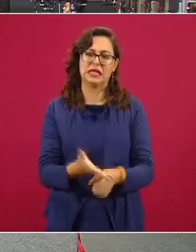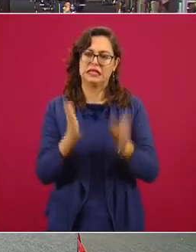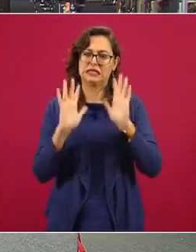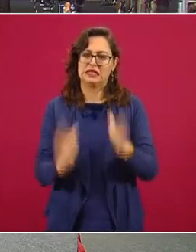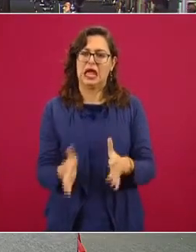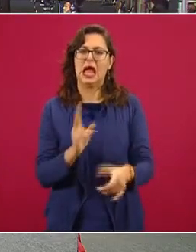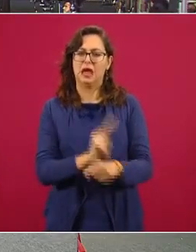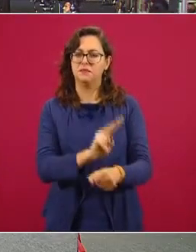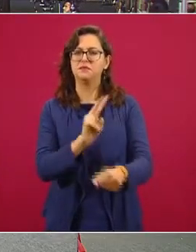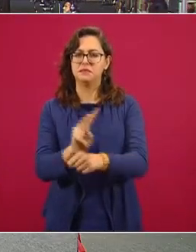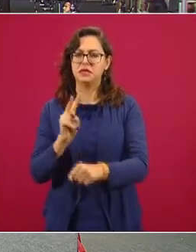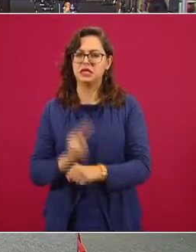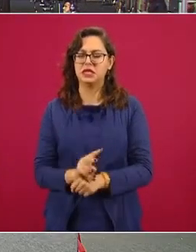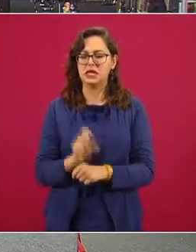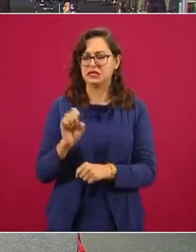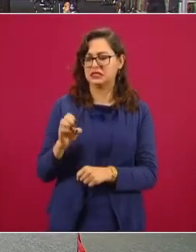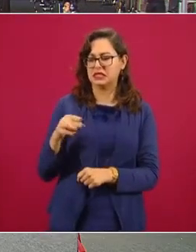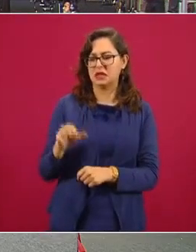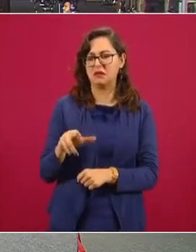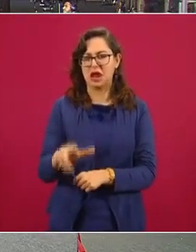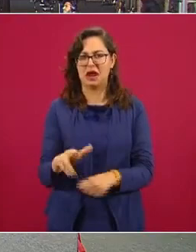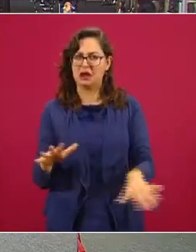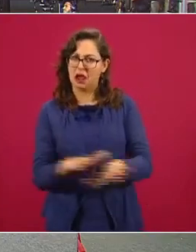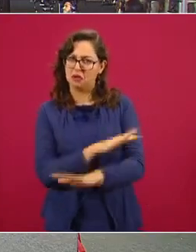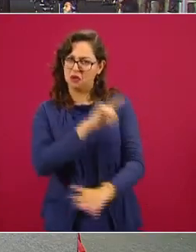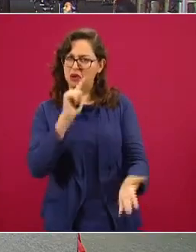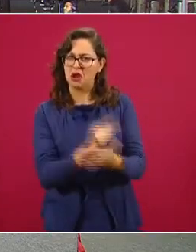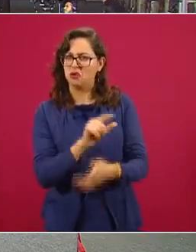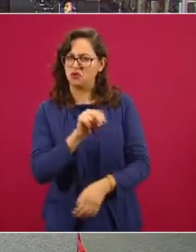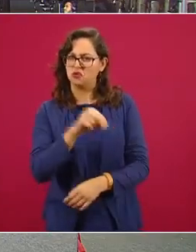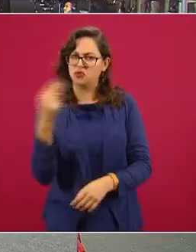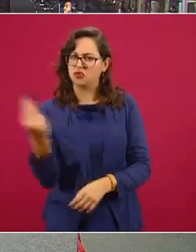la vigilancia, eso no necesita una reforma especial. No,